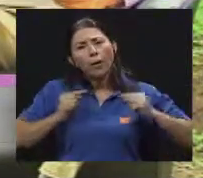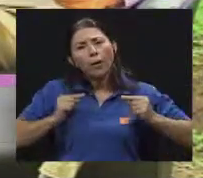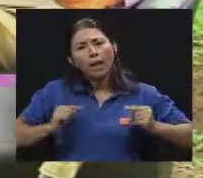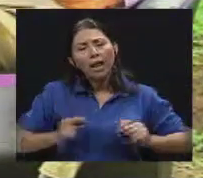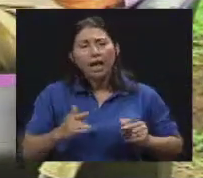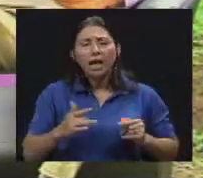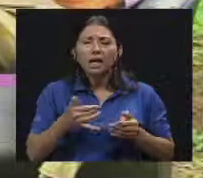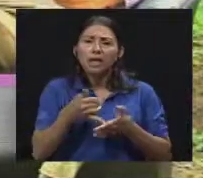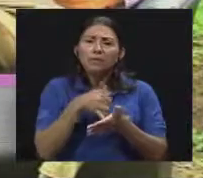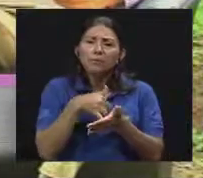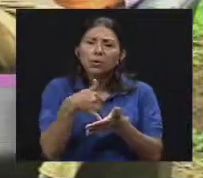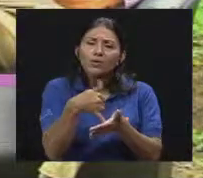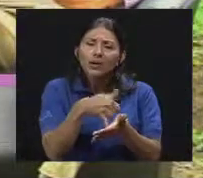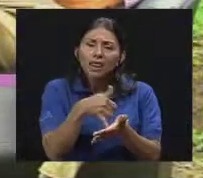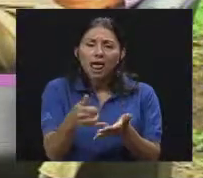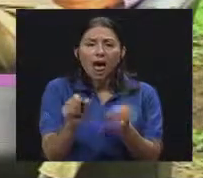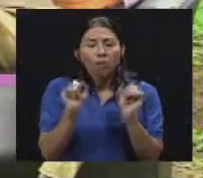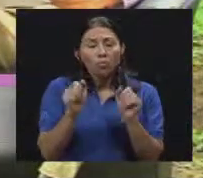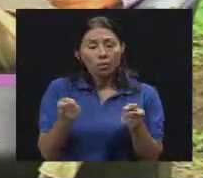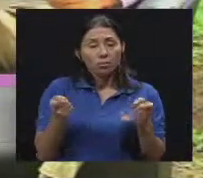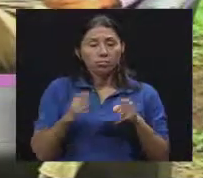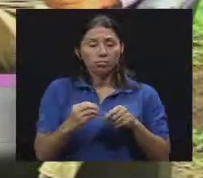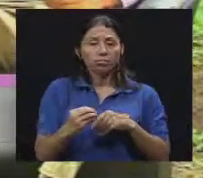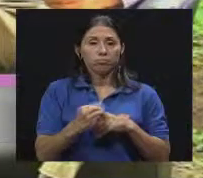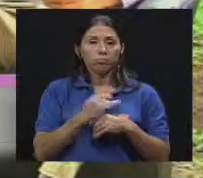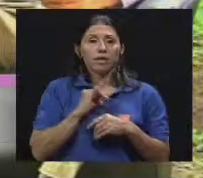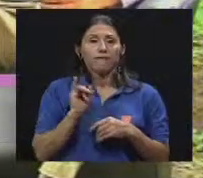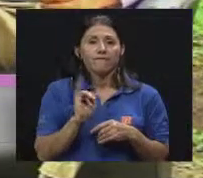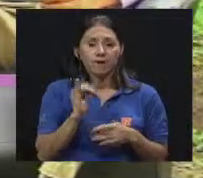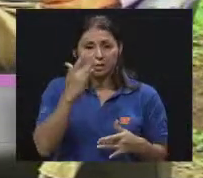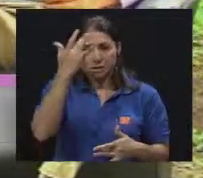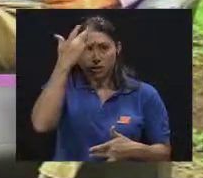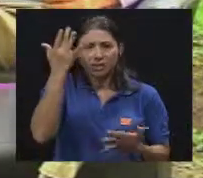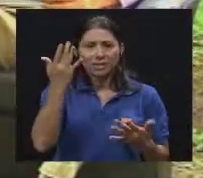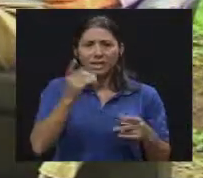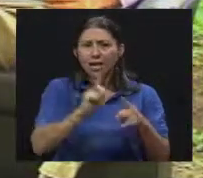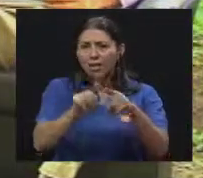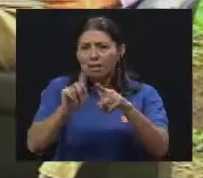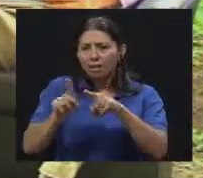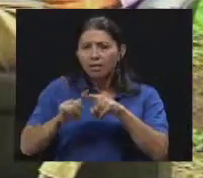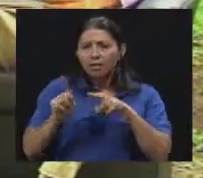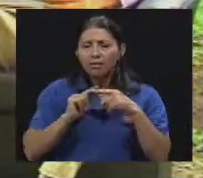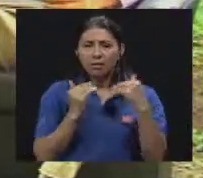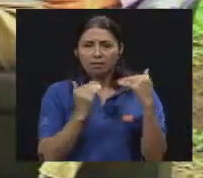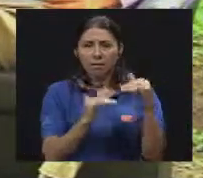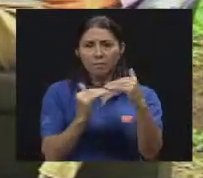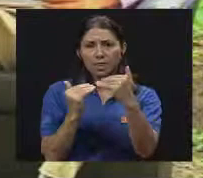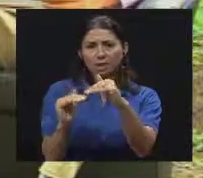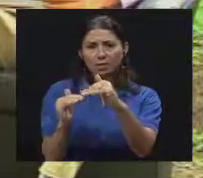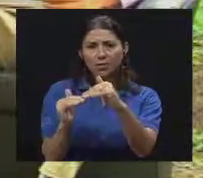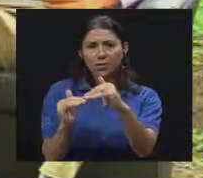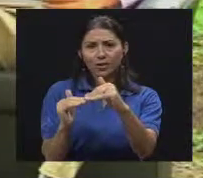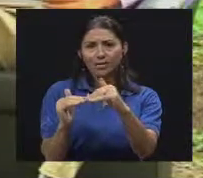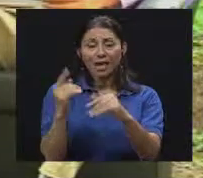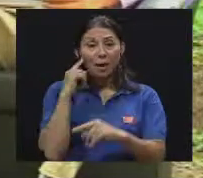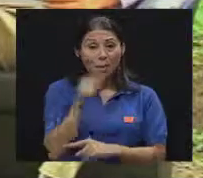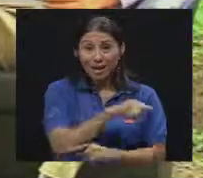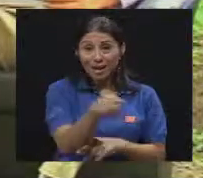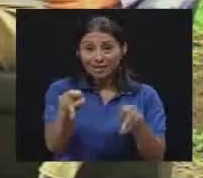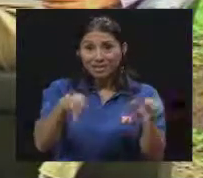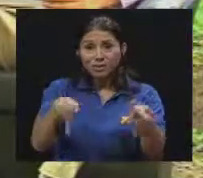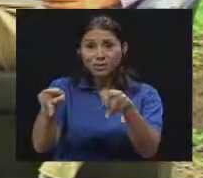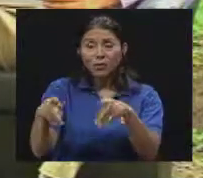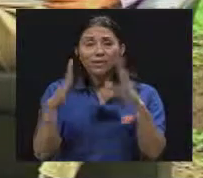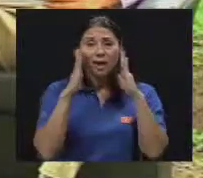la vulnerabilidad que tiene hacia ciertas infecciones y todo este tipo de limitaciones hacen que para ellos la atención médica y